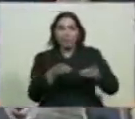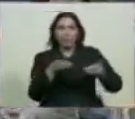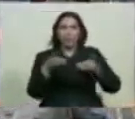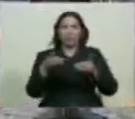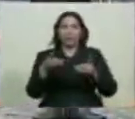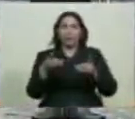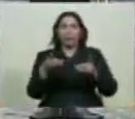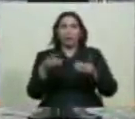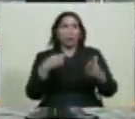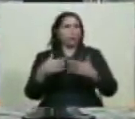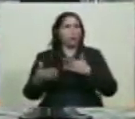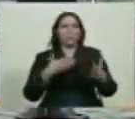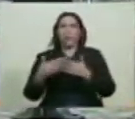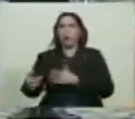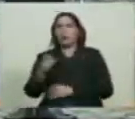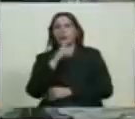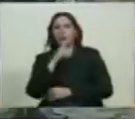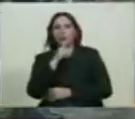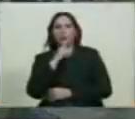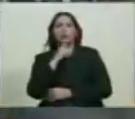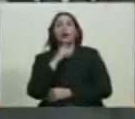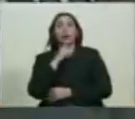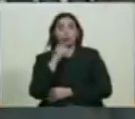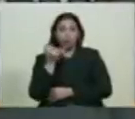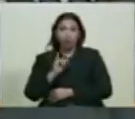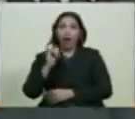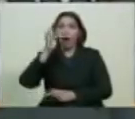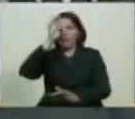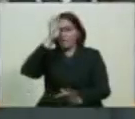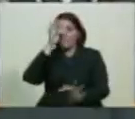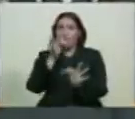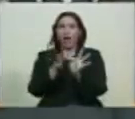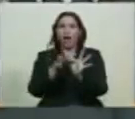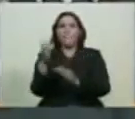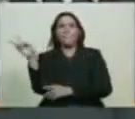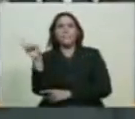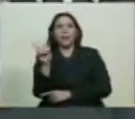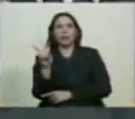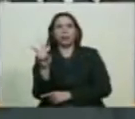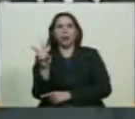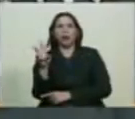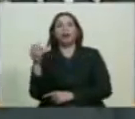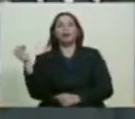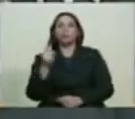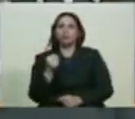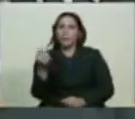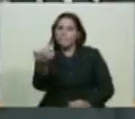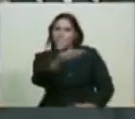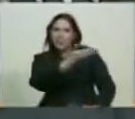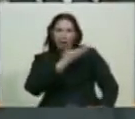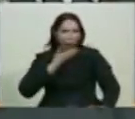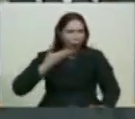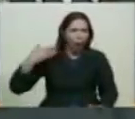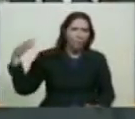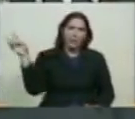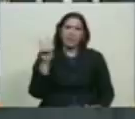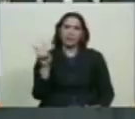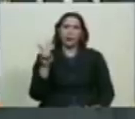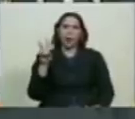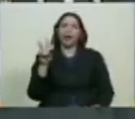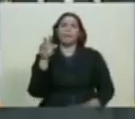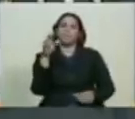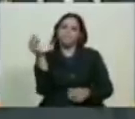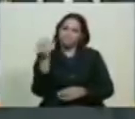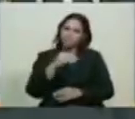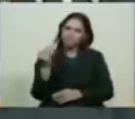dificultades, teniendo la fe de que Venezuela va a ser cada vez mejor y de que Venezuela